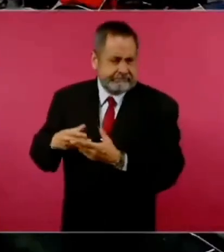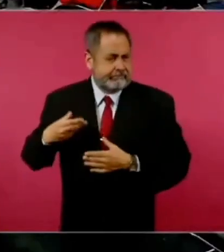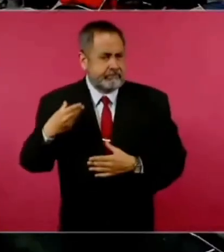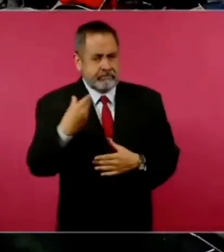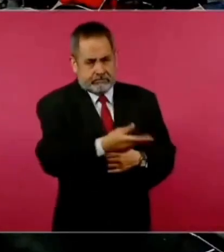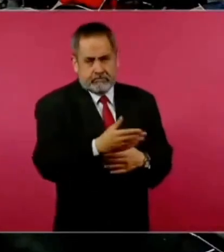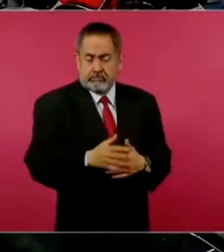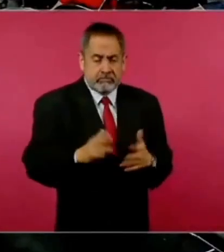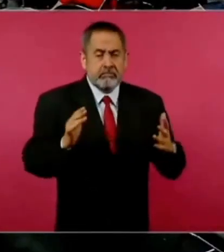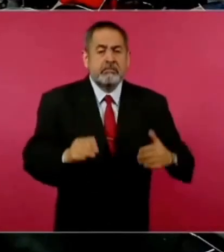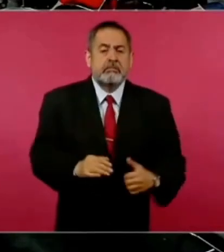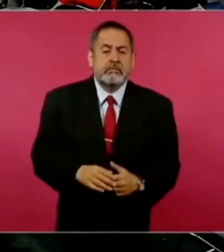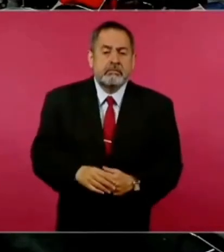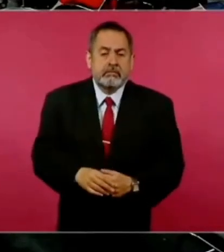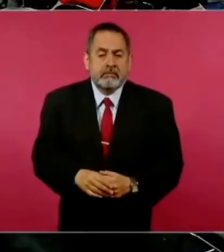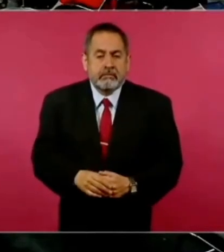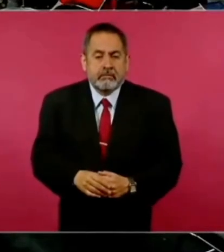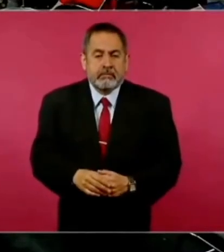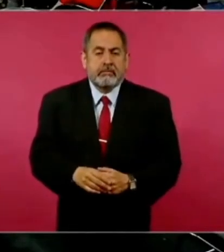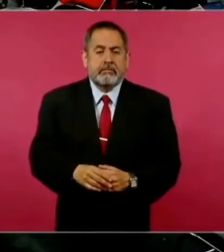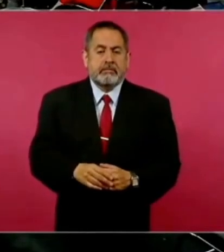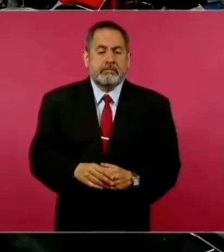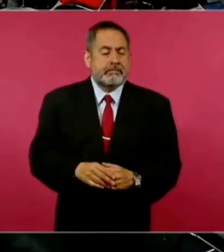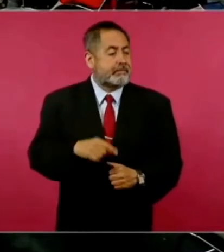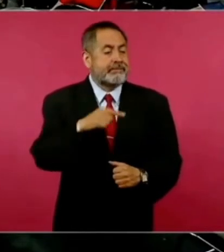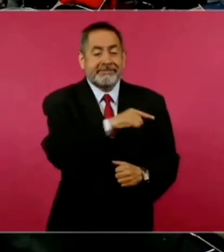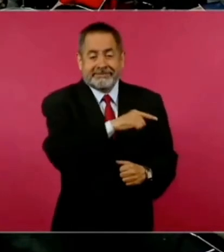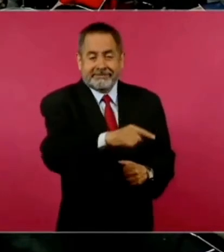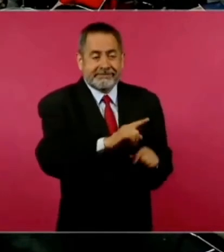Ya estaban de acuerdo